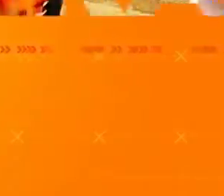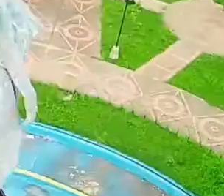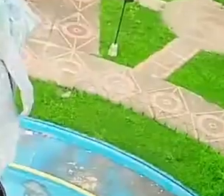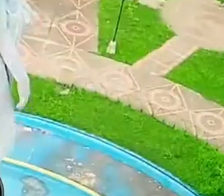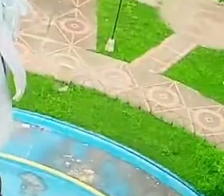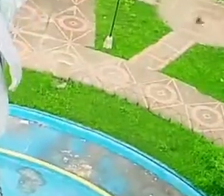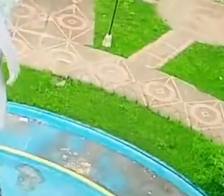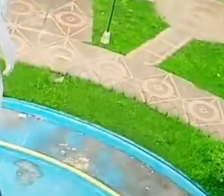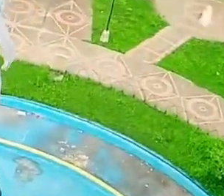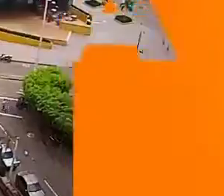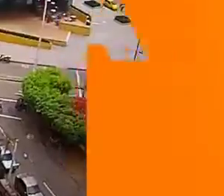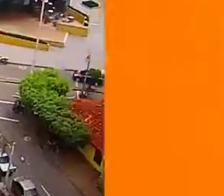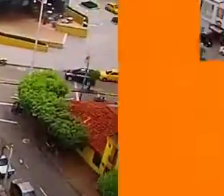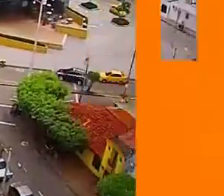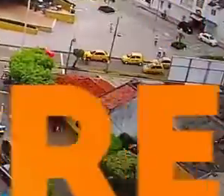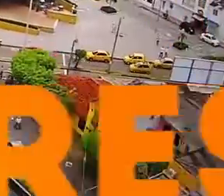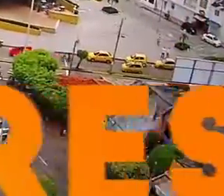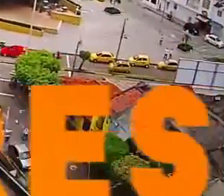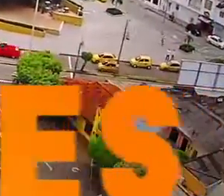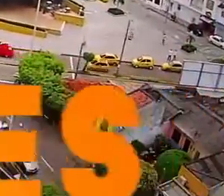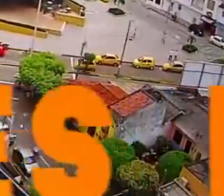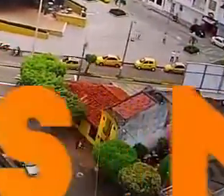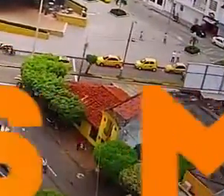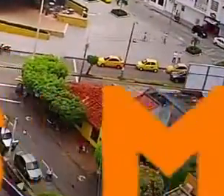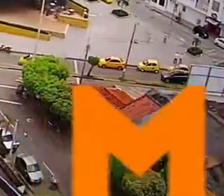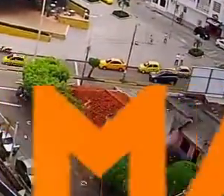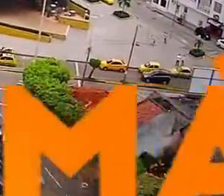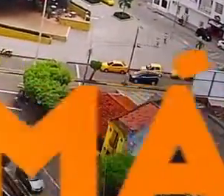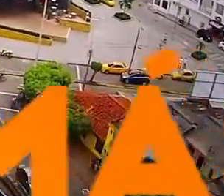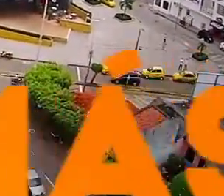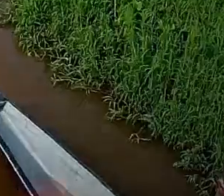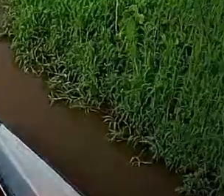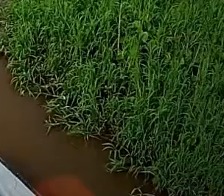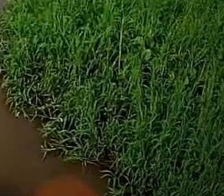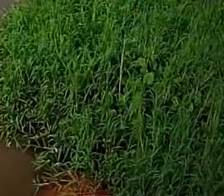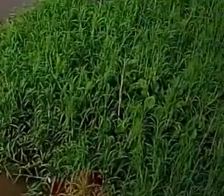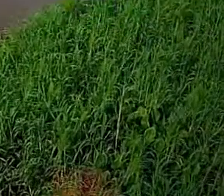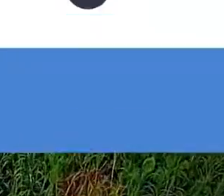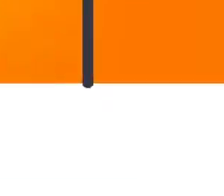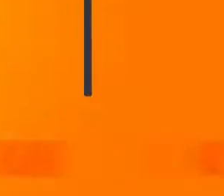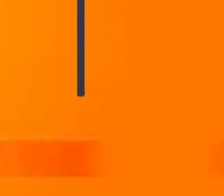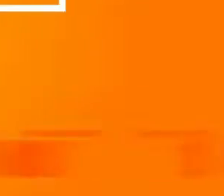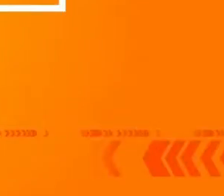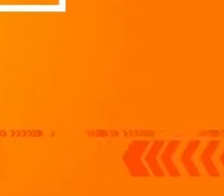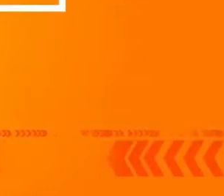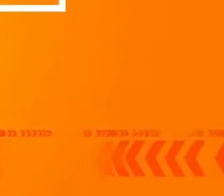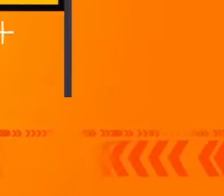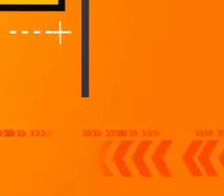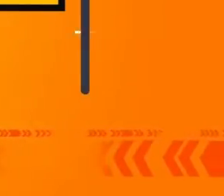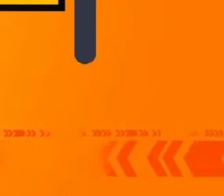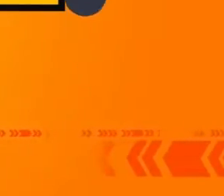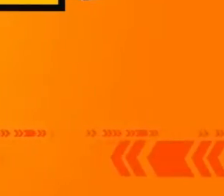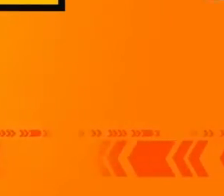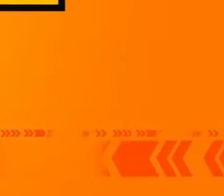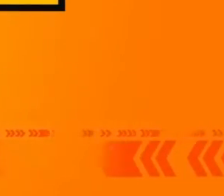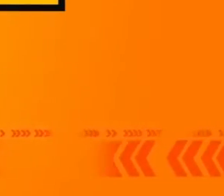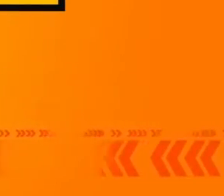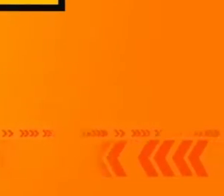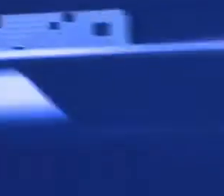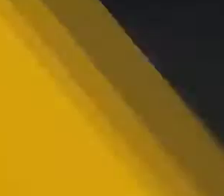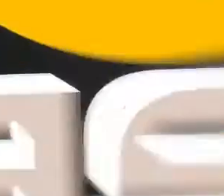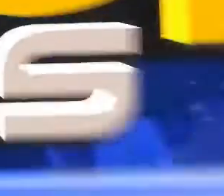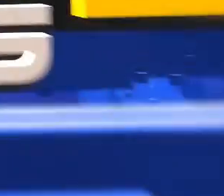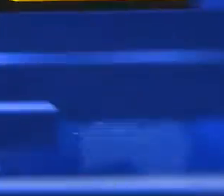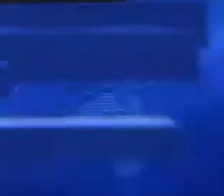de nuestra tierra para ti que quieres más. Enlace Televisión.